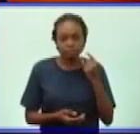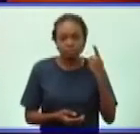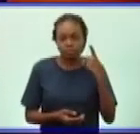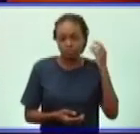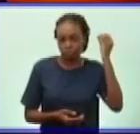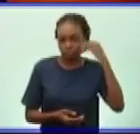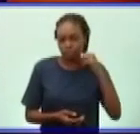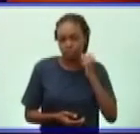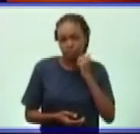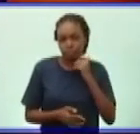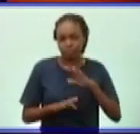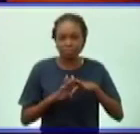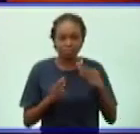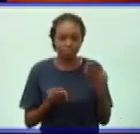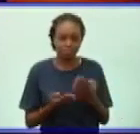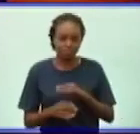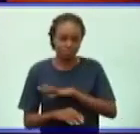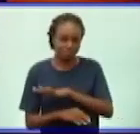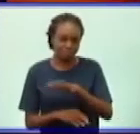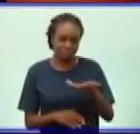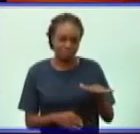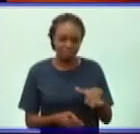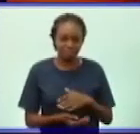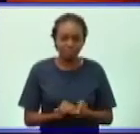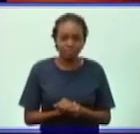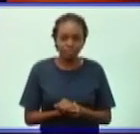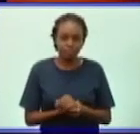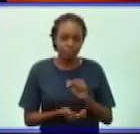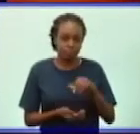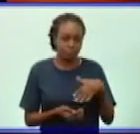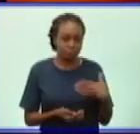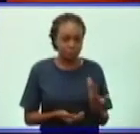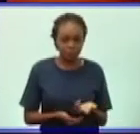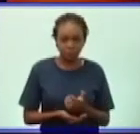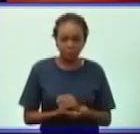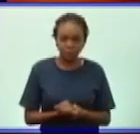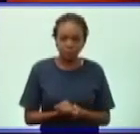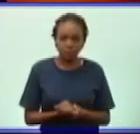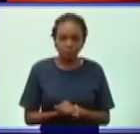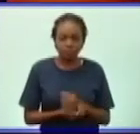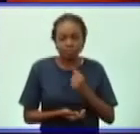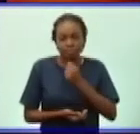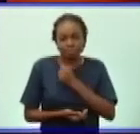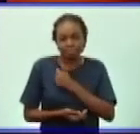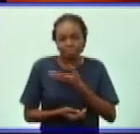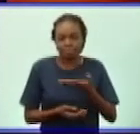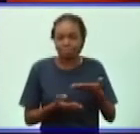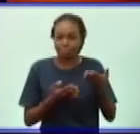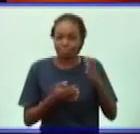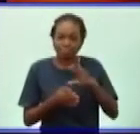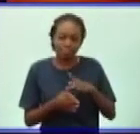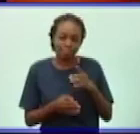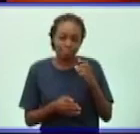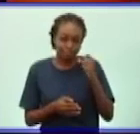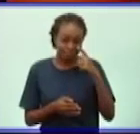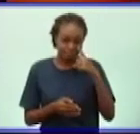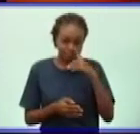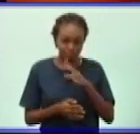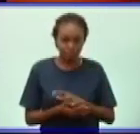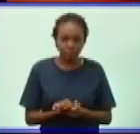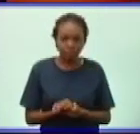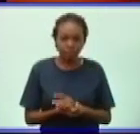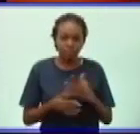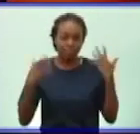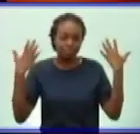socializando conmigo todas estas actividades. Ahora bien, quisiera antes de terminar felicitar a